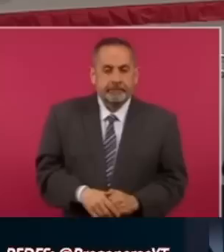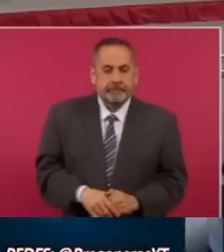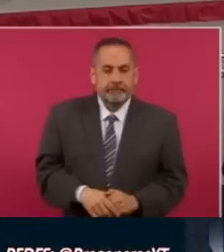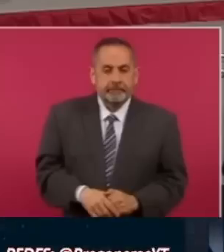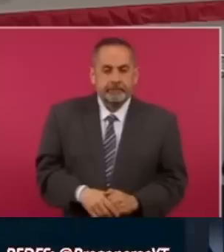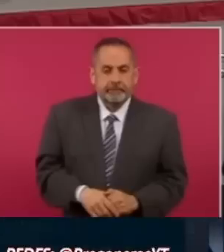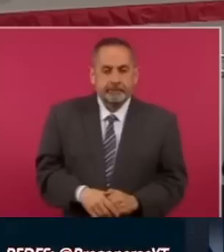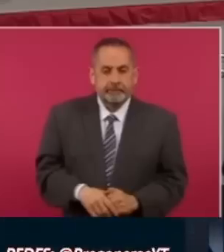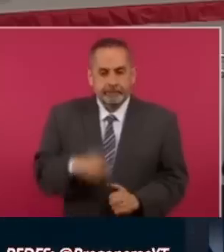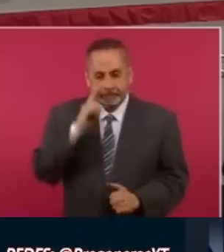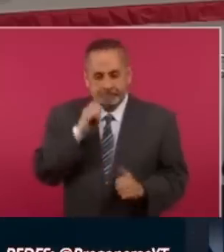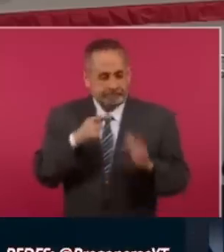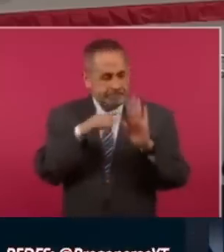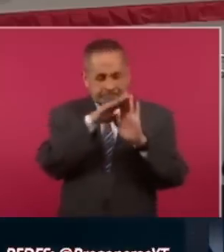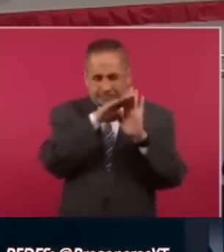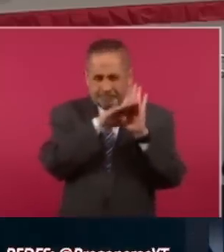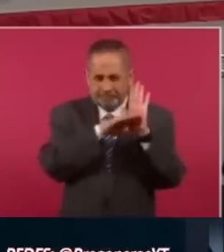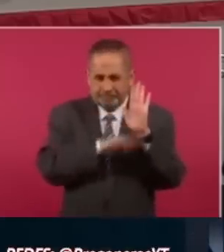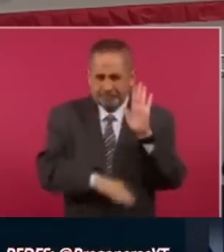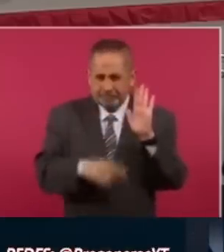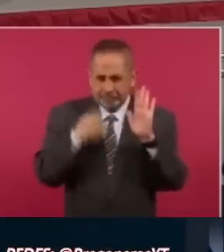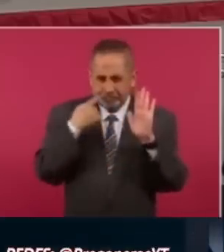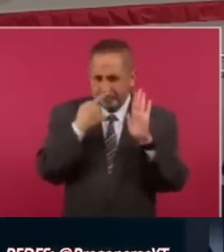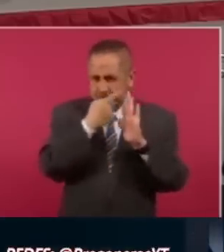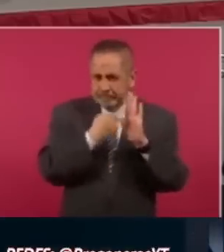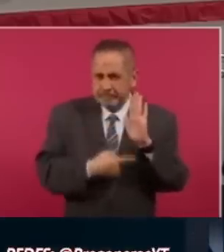¿de qué tamaño es